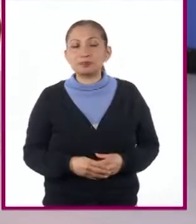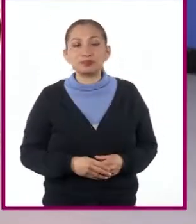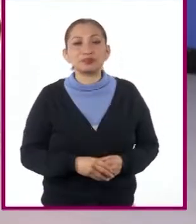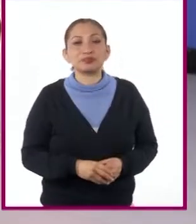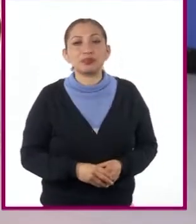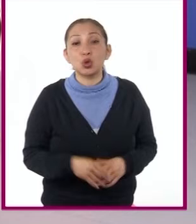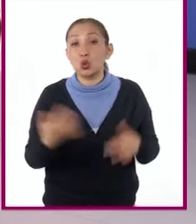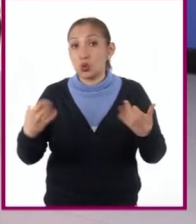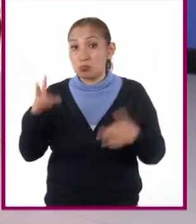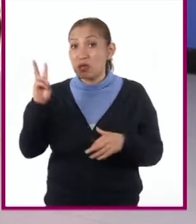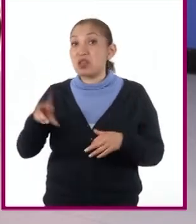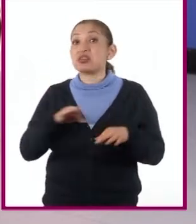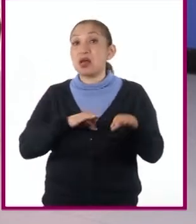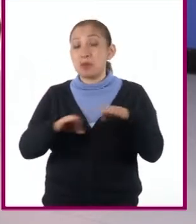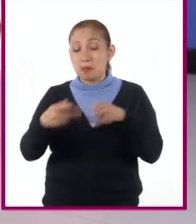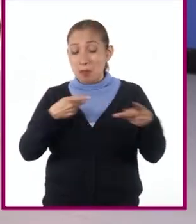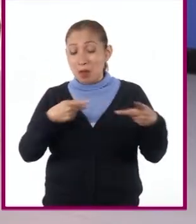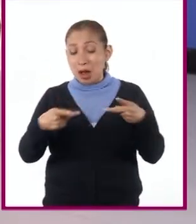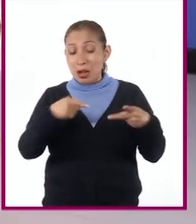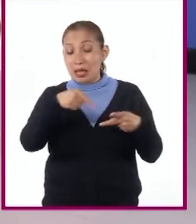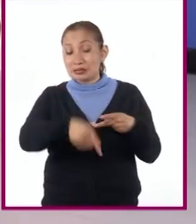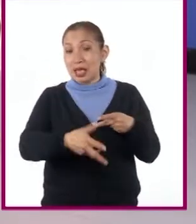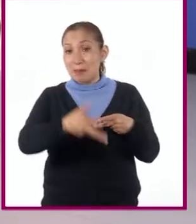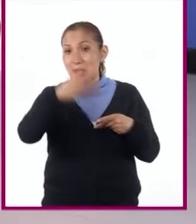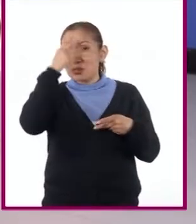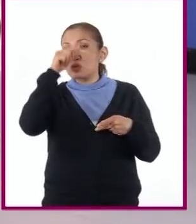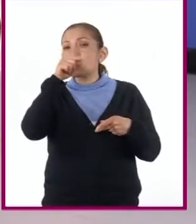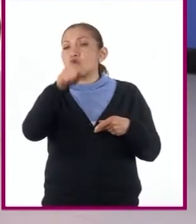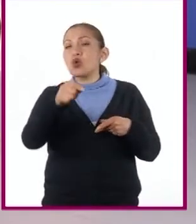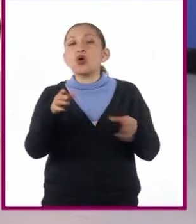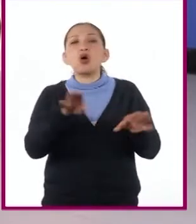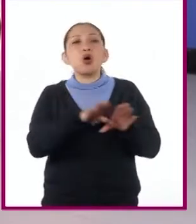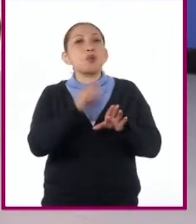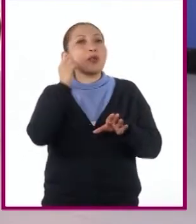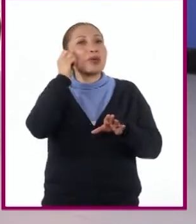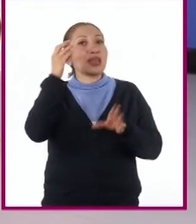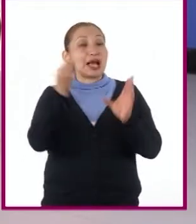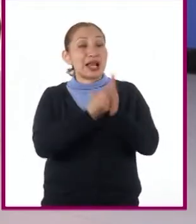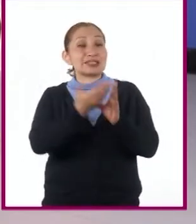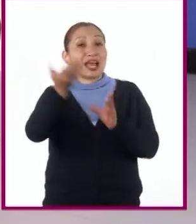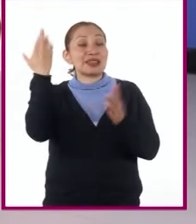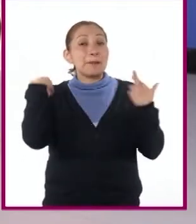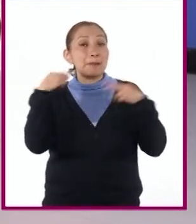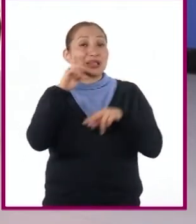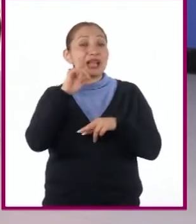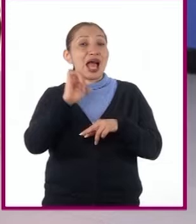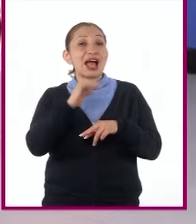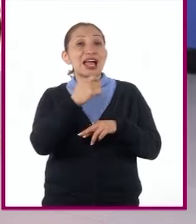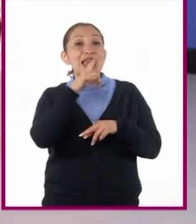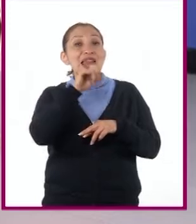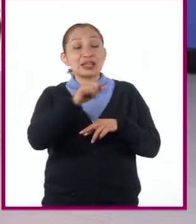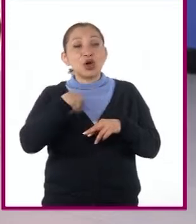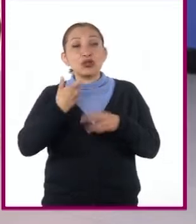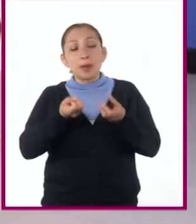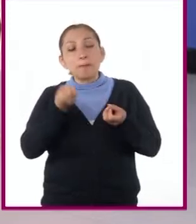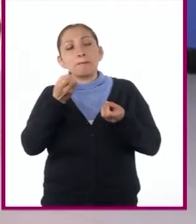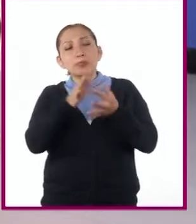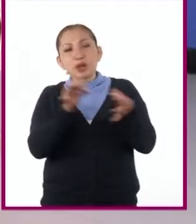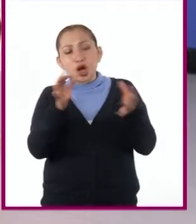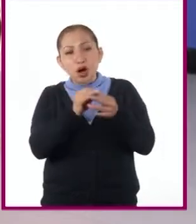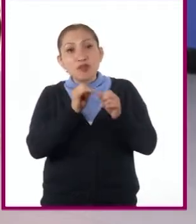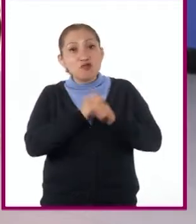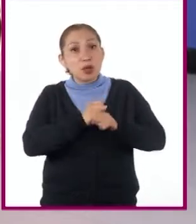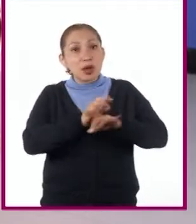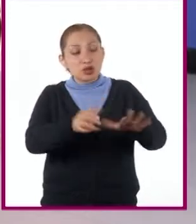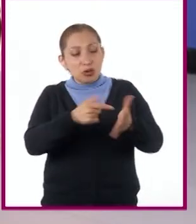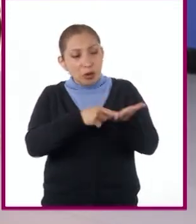Y vaya que se trabajó mucho sobre este aprendizaje. ¿Cómo olvidar esa sesión de la profesora Ángeles donde compartió datos que